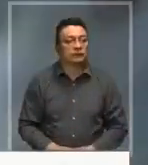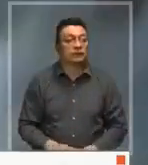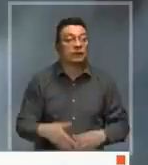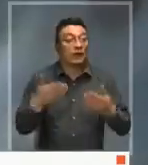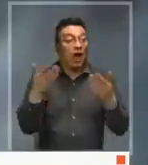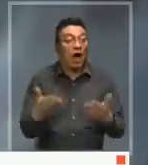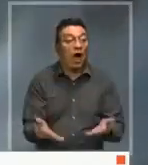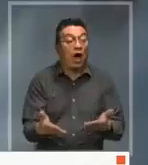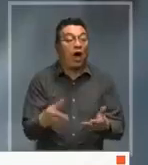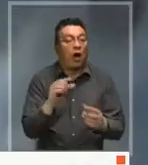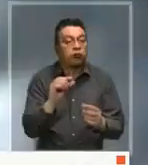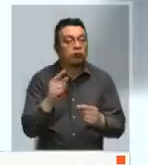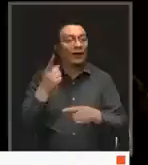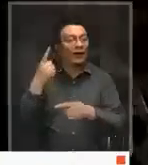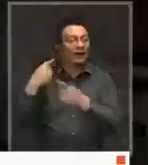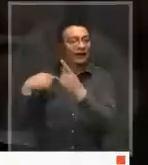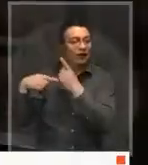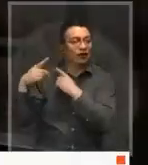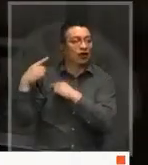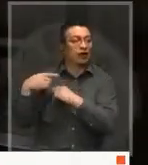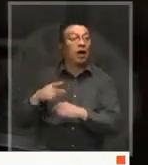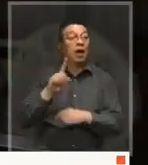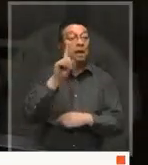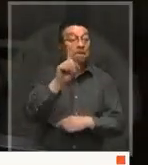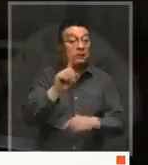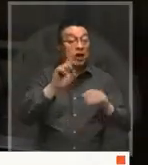Ahora un poco de historia. Desde el año